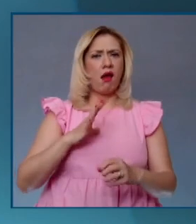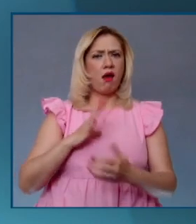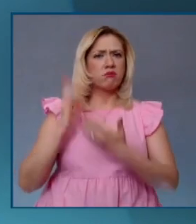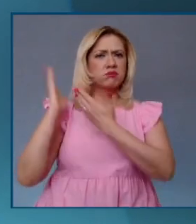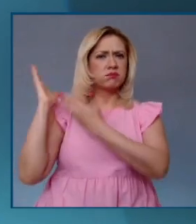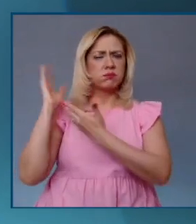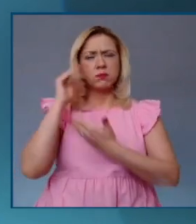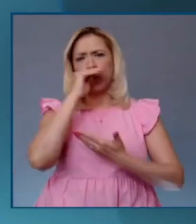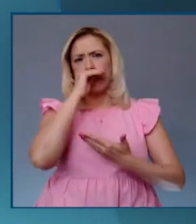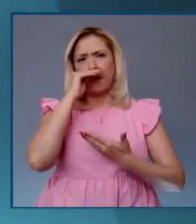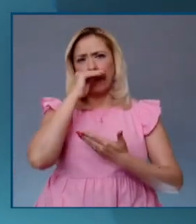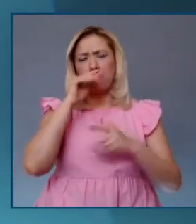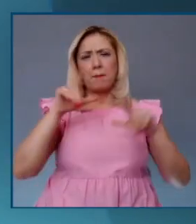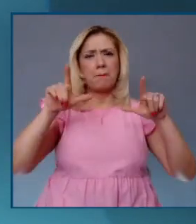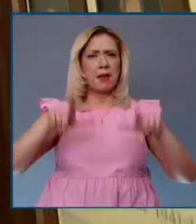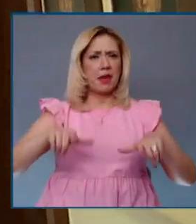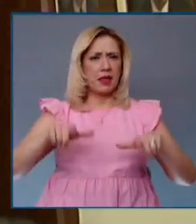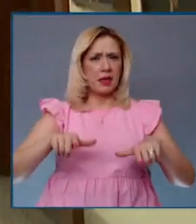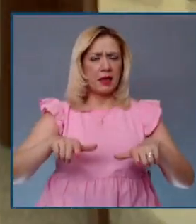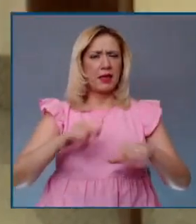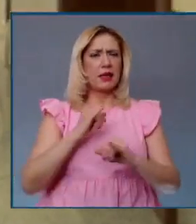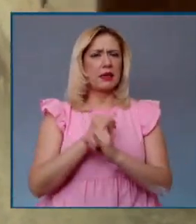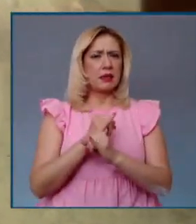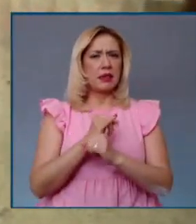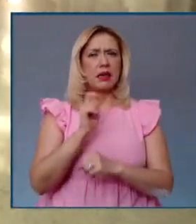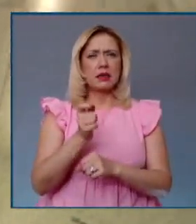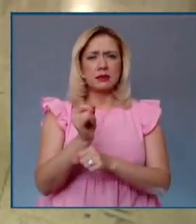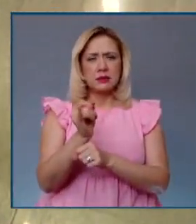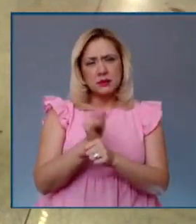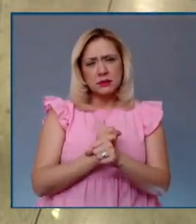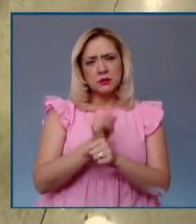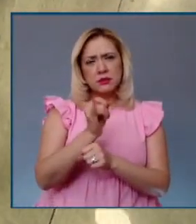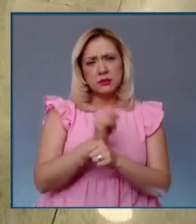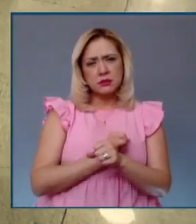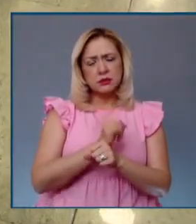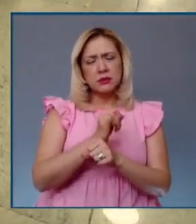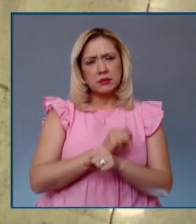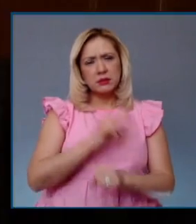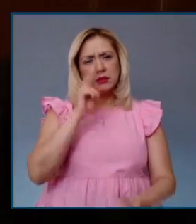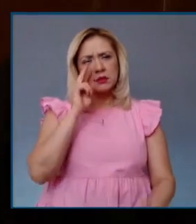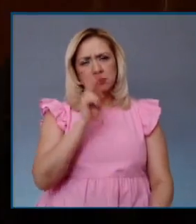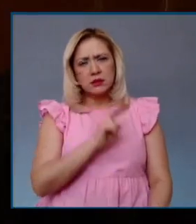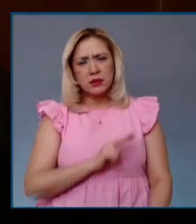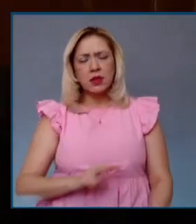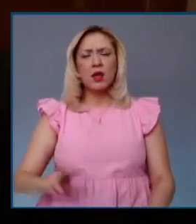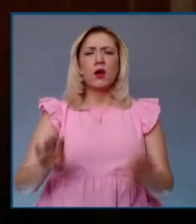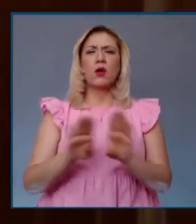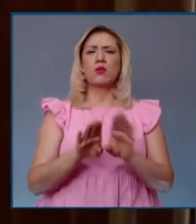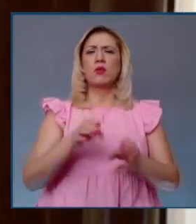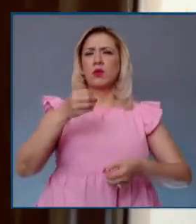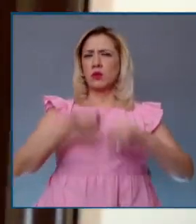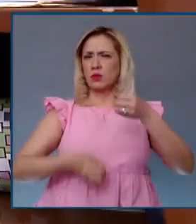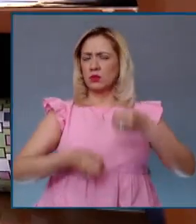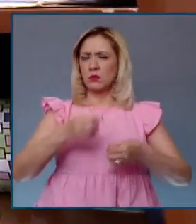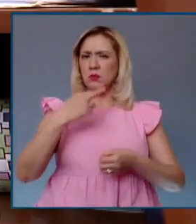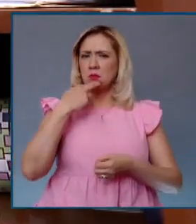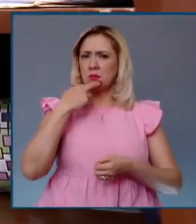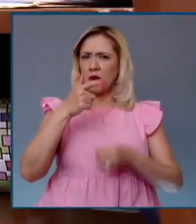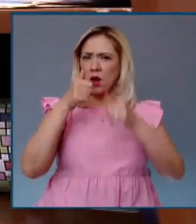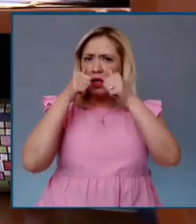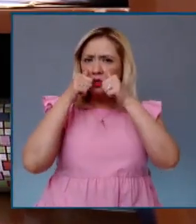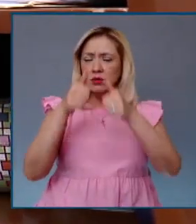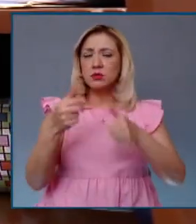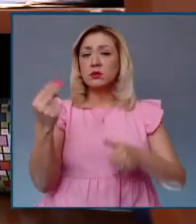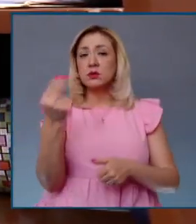web. Se trata de una investigación pionera que explora cómo los sistemas de justicia pueden dar mejor respuesta a las necesidades y derechos